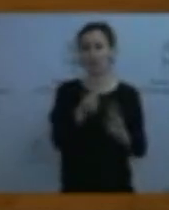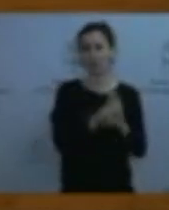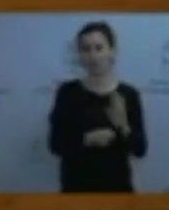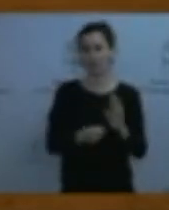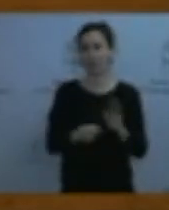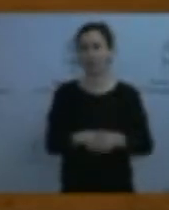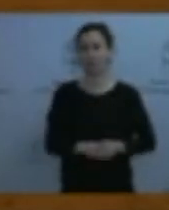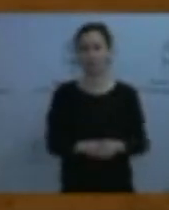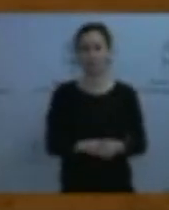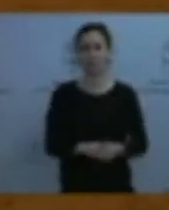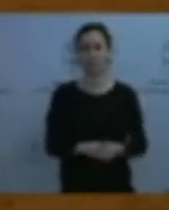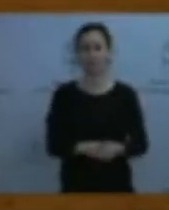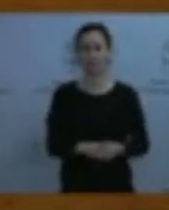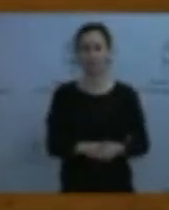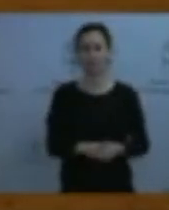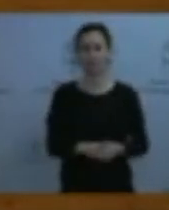¿no? Bueno,